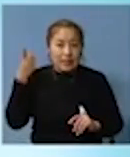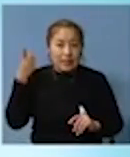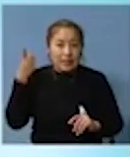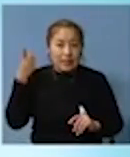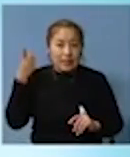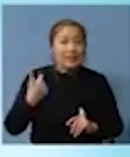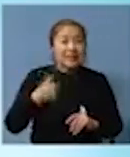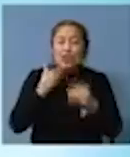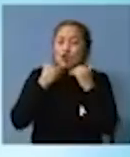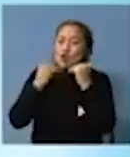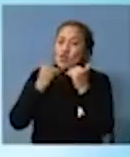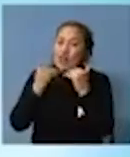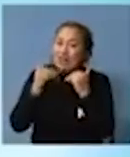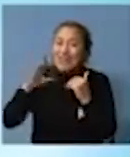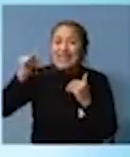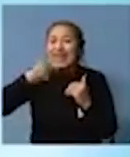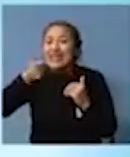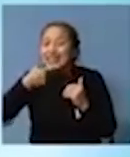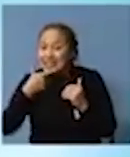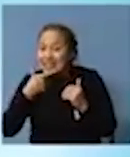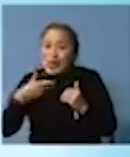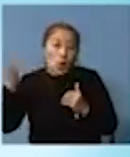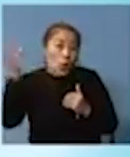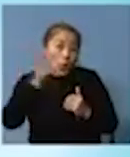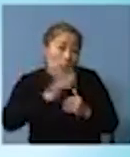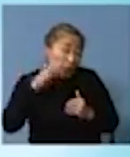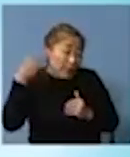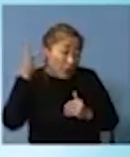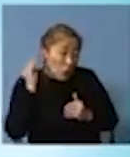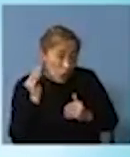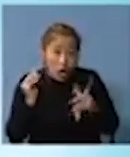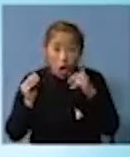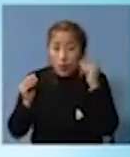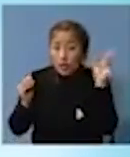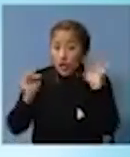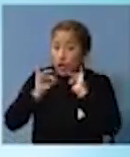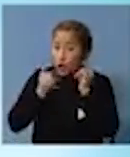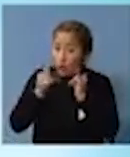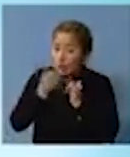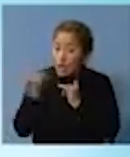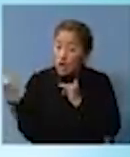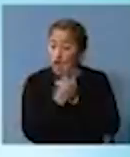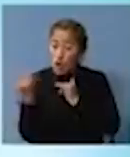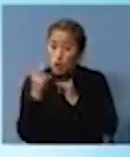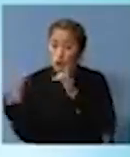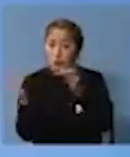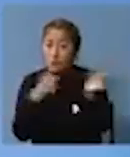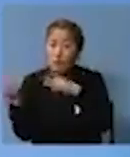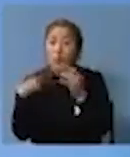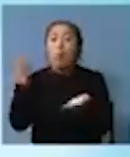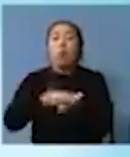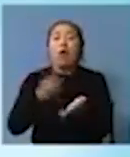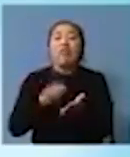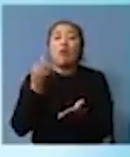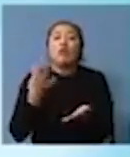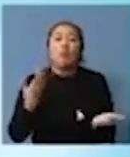parece que sin conocimiento del doctor Casas, se oye una mujer mayor y se oye un hombre joven, que son los que están discutiendo cuánta Exacto. plata